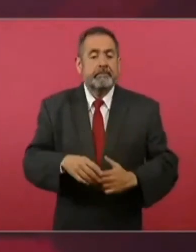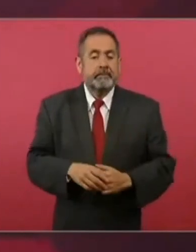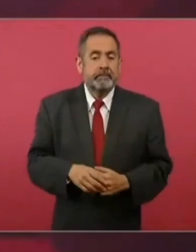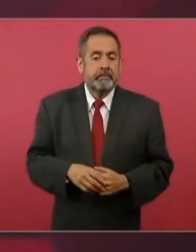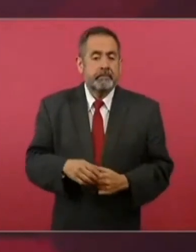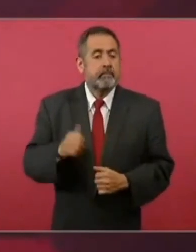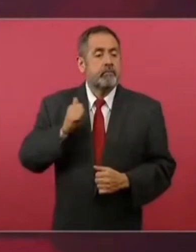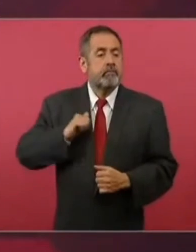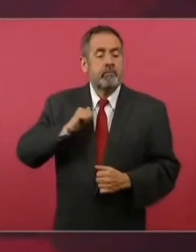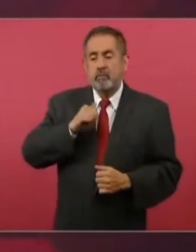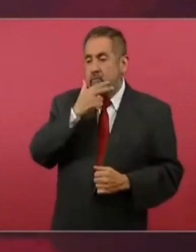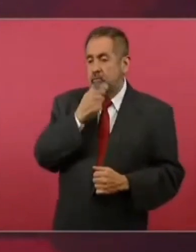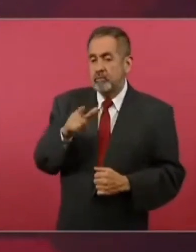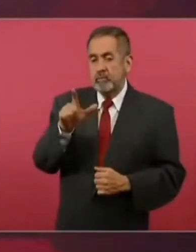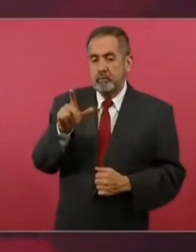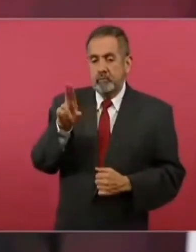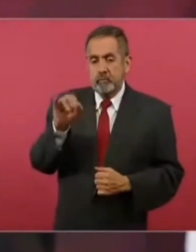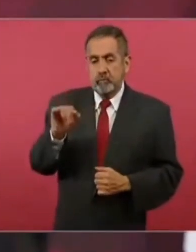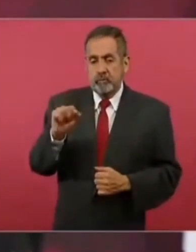Luis Cabrera